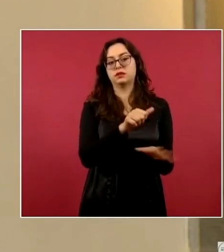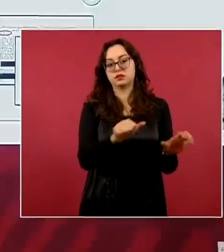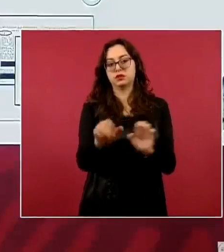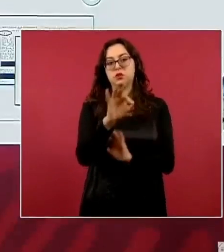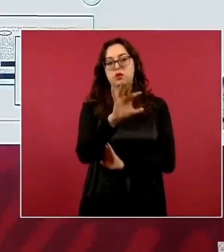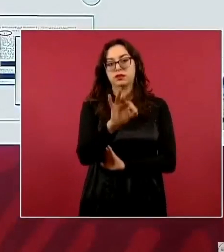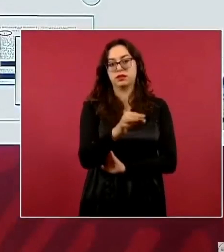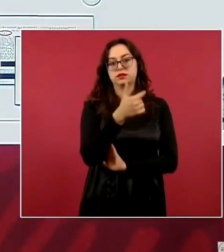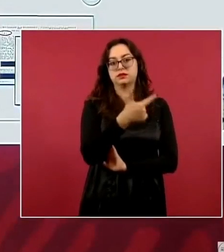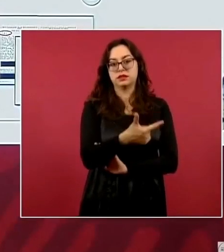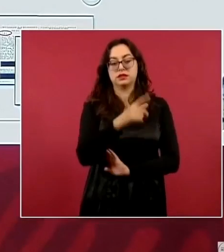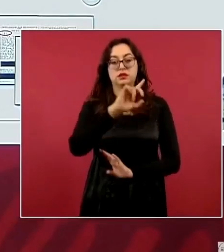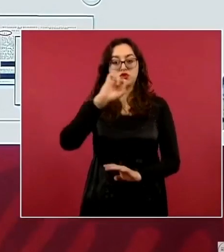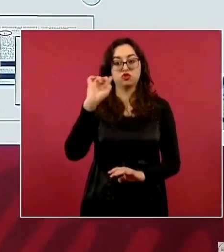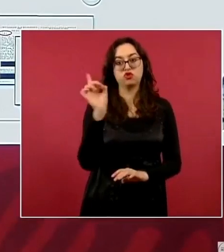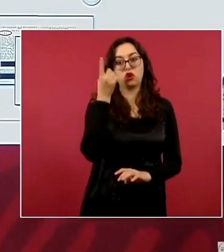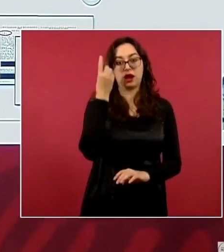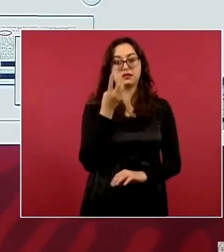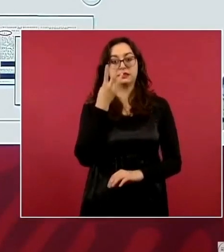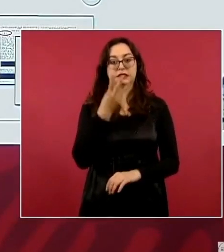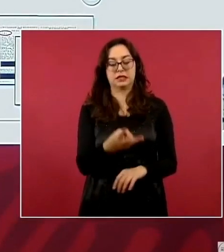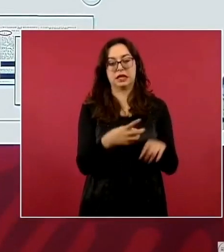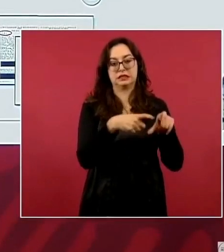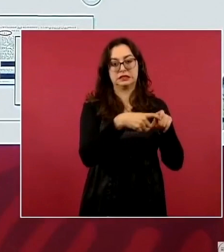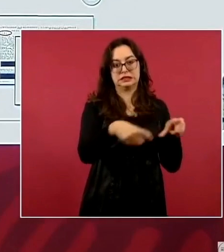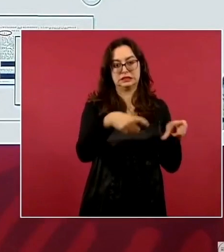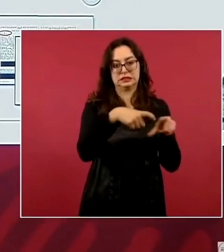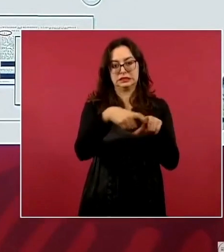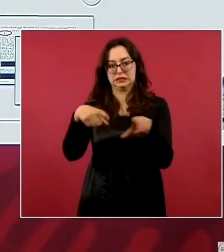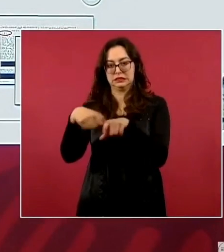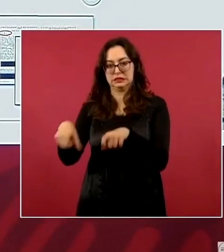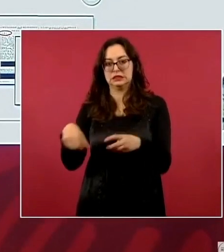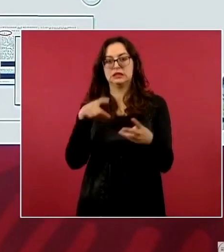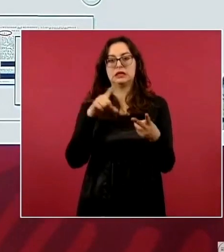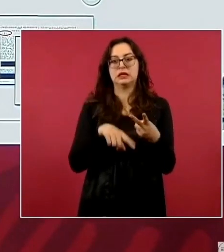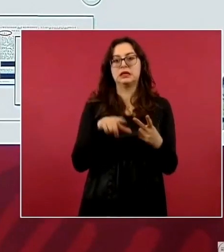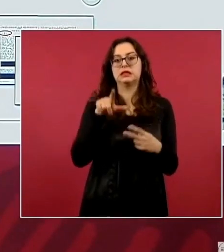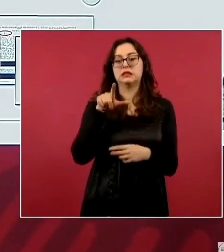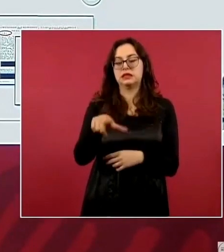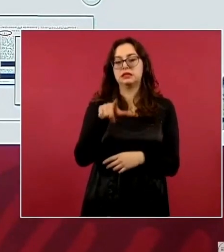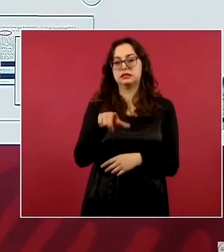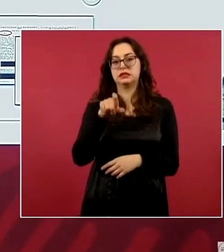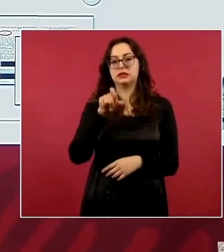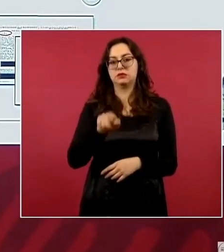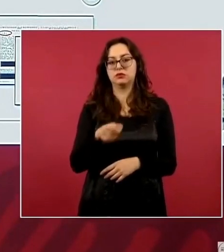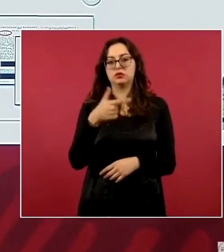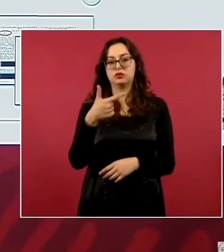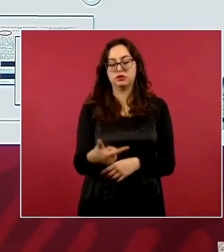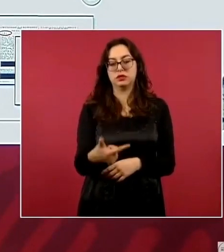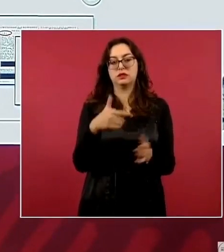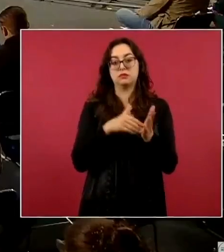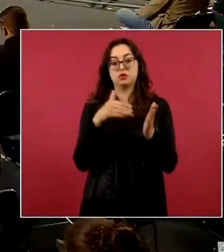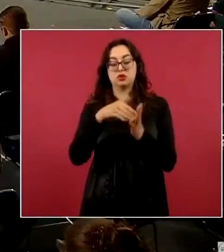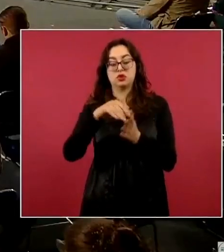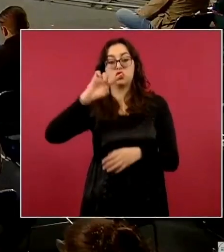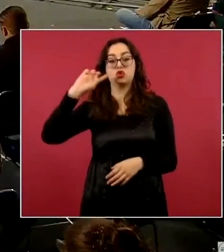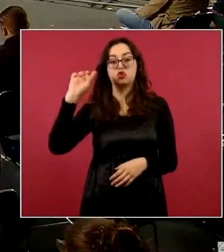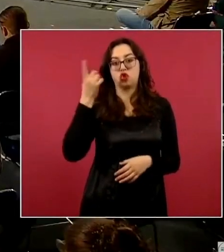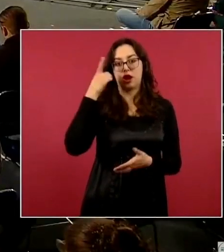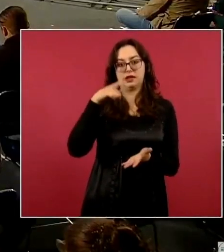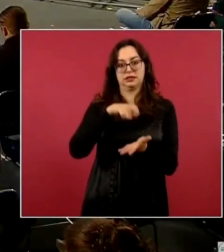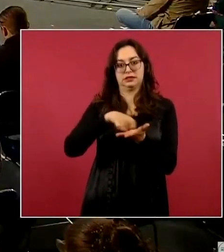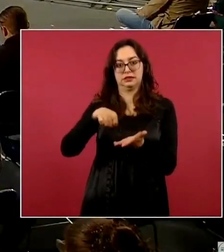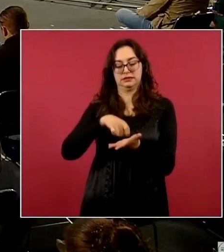dólares en tres cheques y diecisiete punto cinco millones de dólares en cuatro pagarés y el día 14